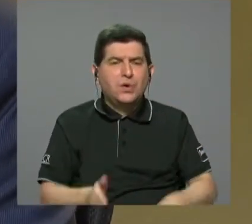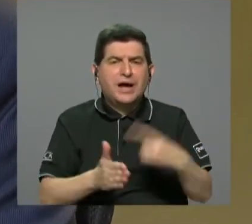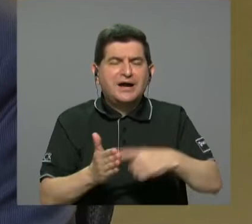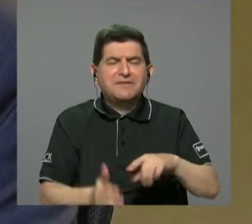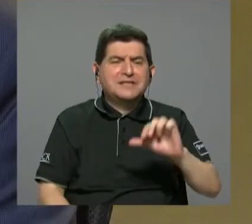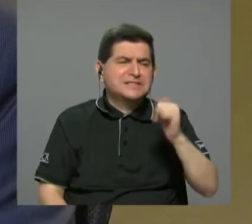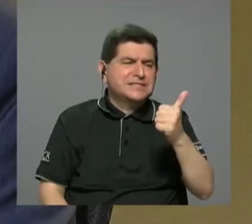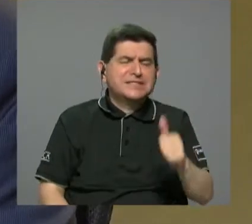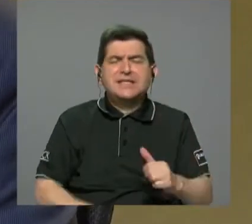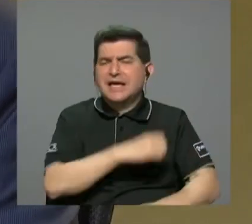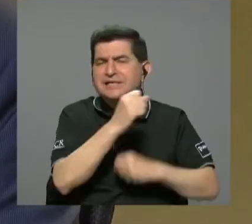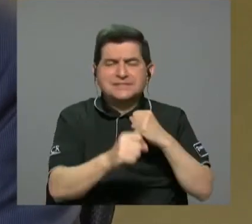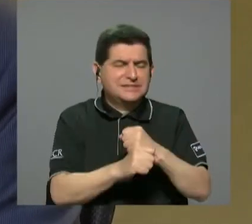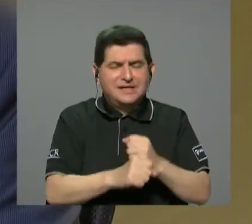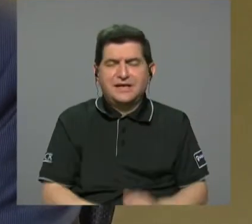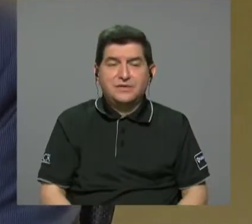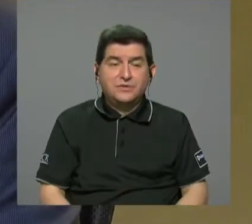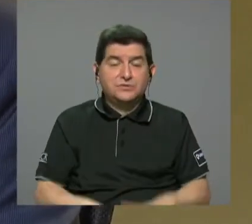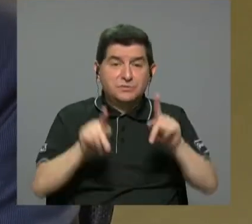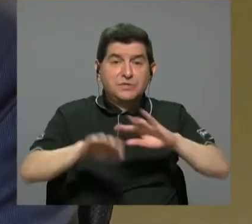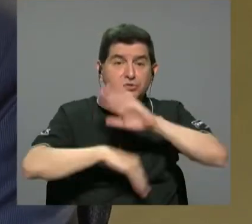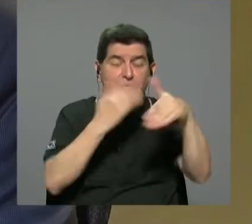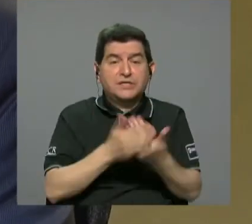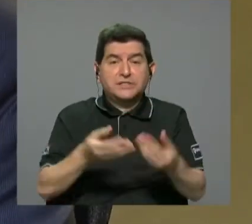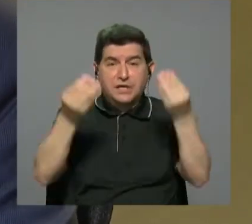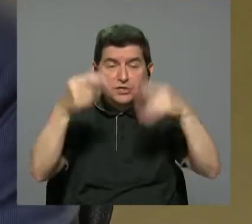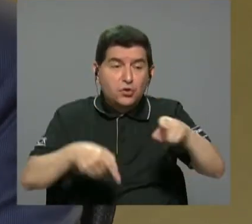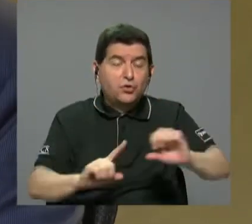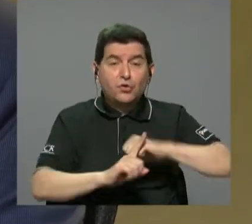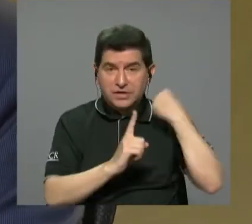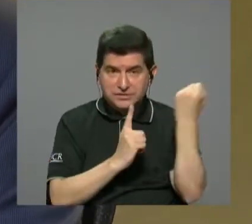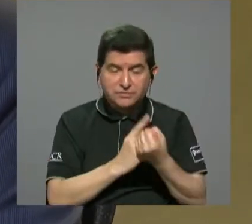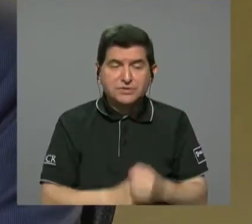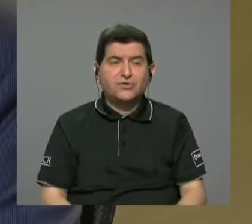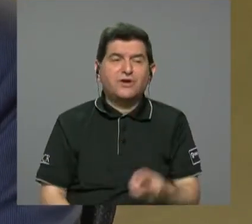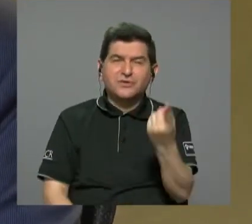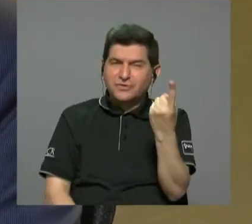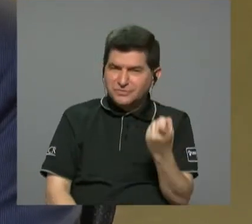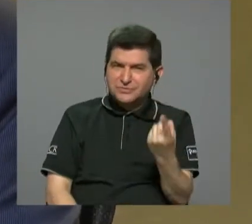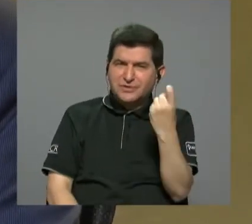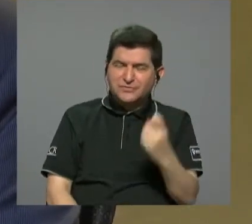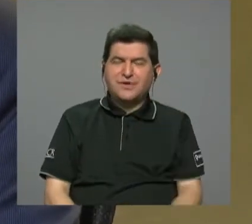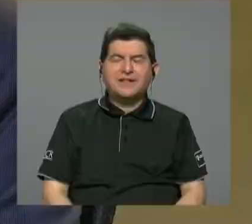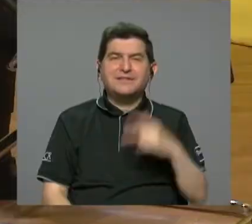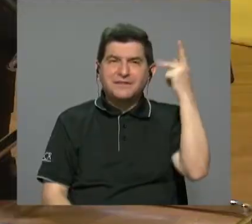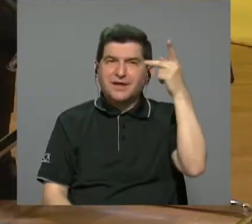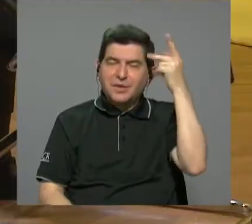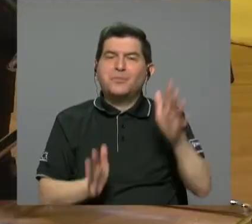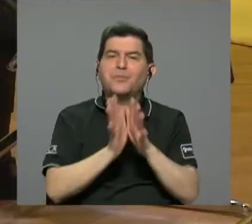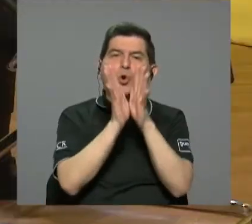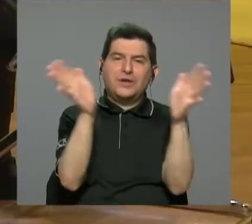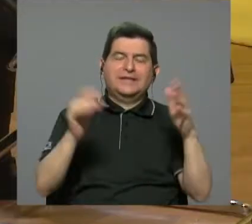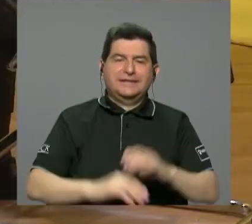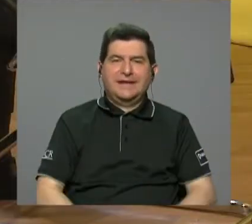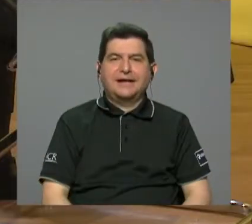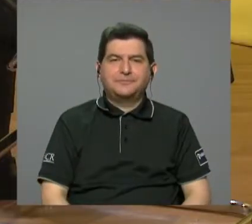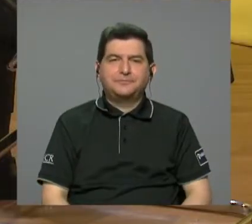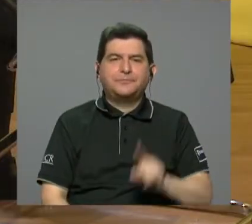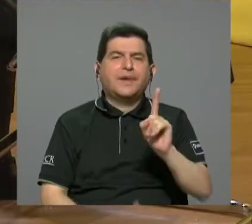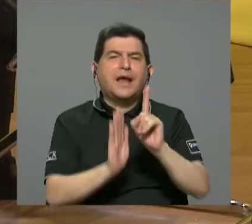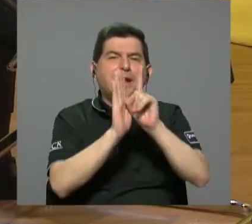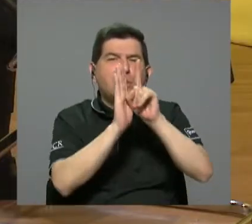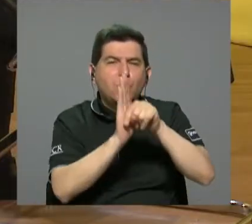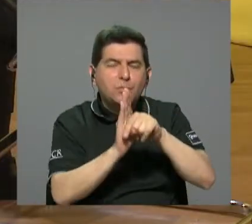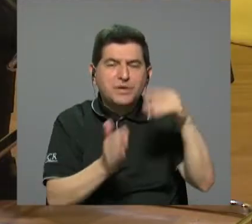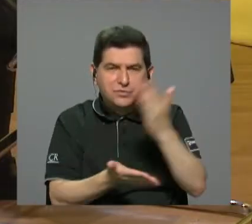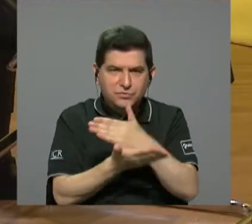a alguna familia que lo pierde todo en estos fenómenos. Entonces ahí hay mucho que hacer todavía en la cuestión de política pública. Por cierto, como en un minuto de